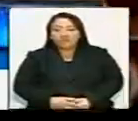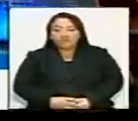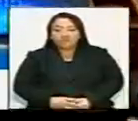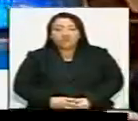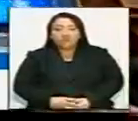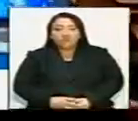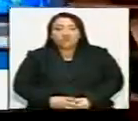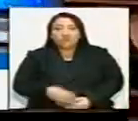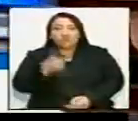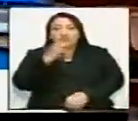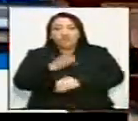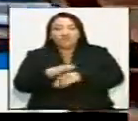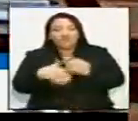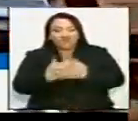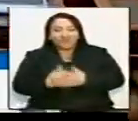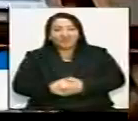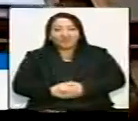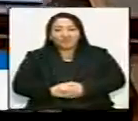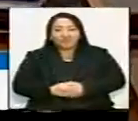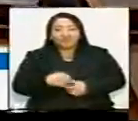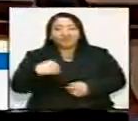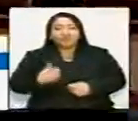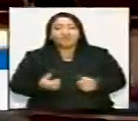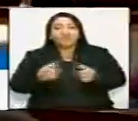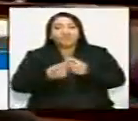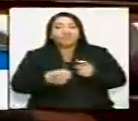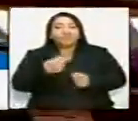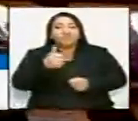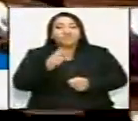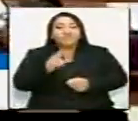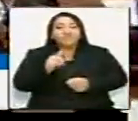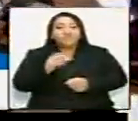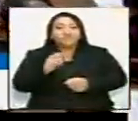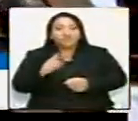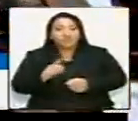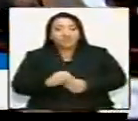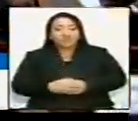Muy buenas tardes a todos. Señora congresista Mercedes Arauz,